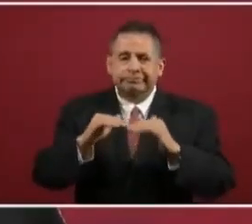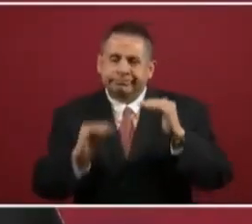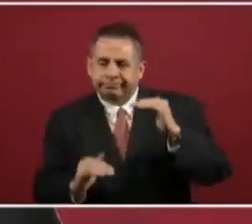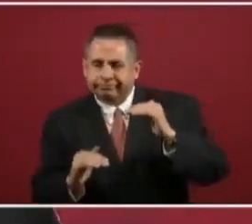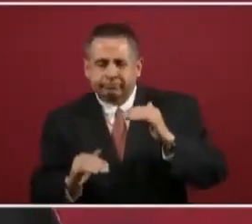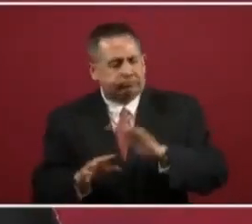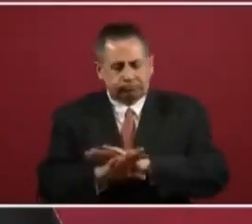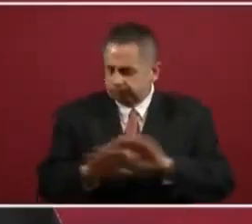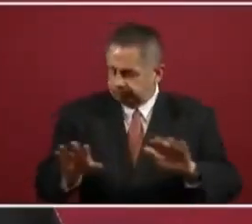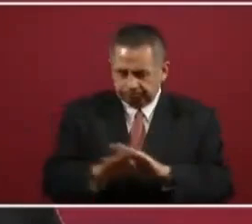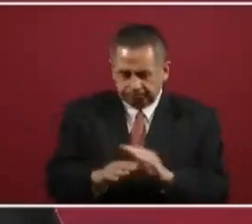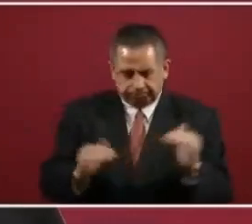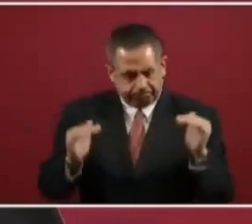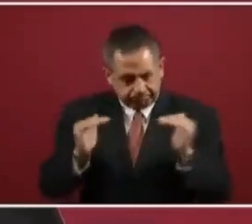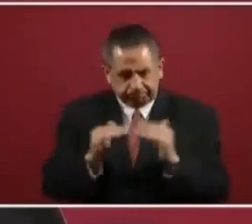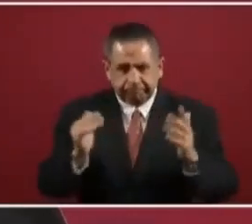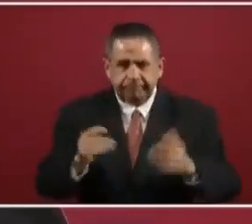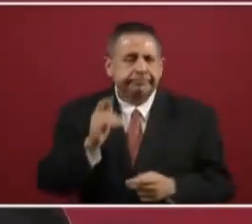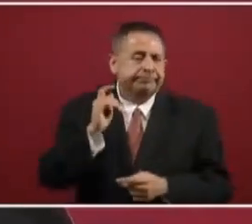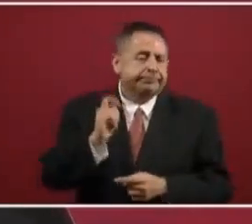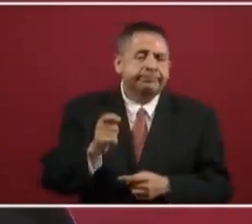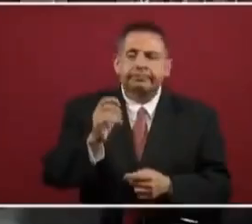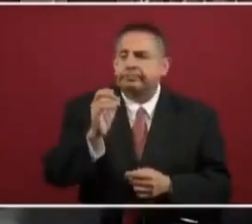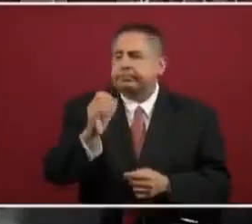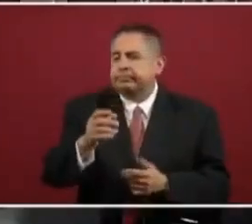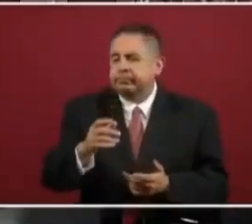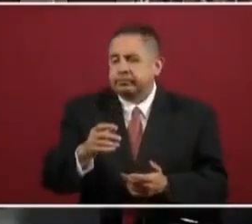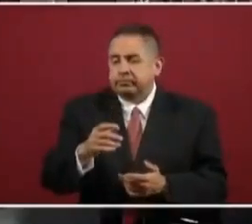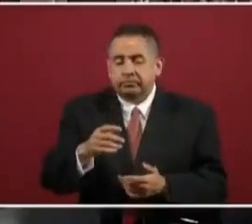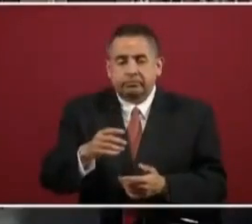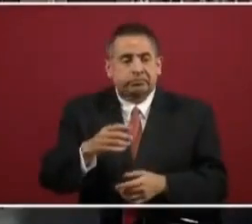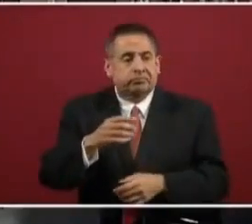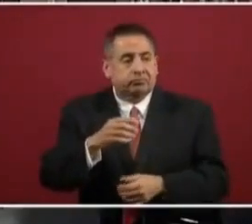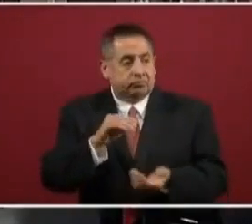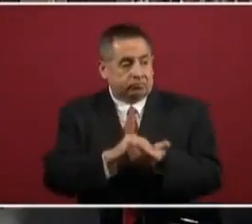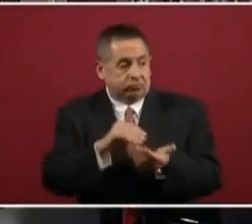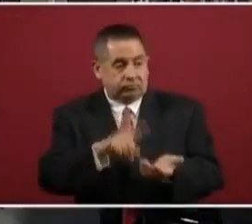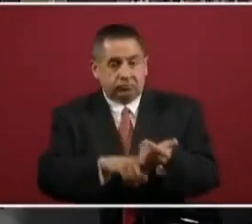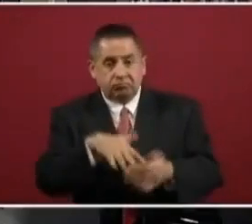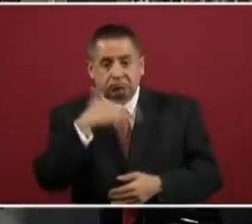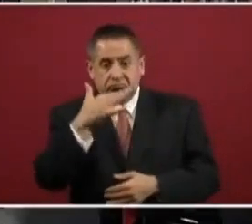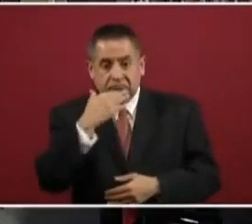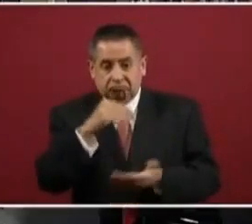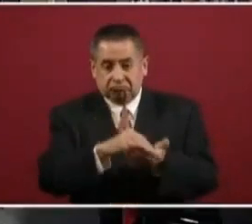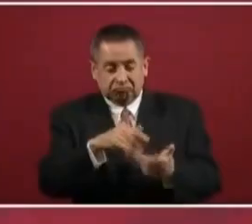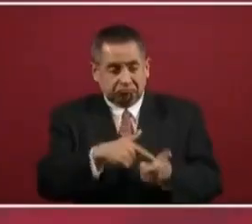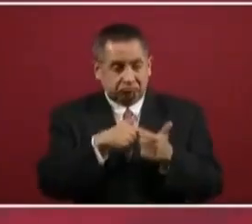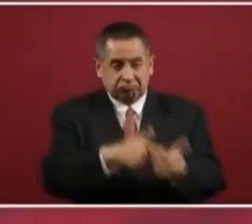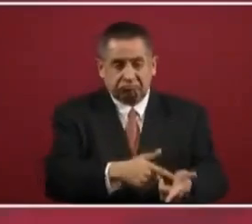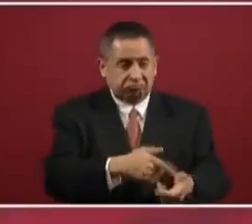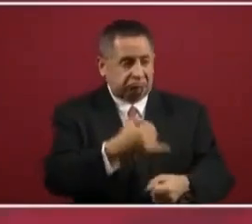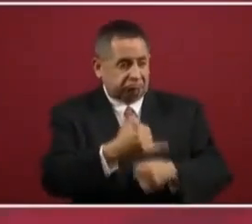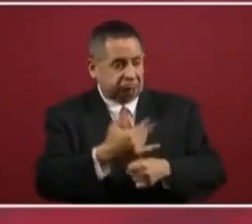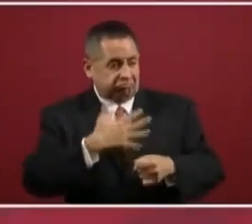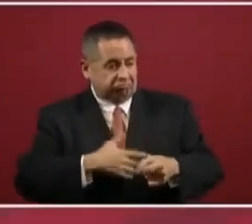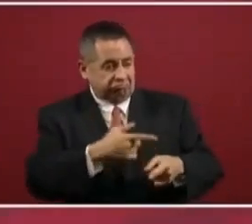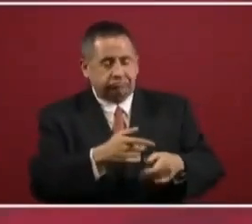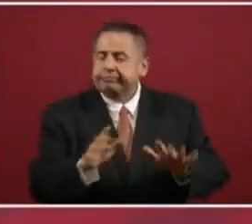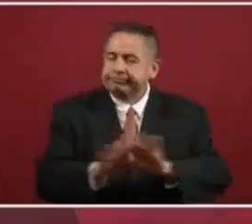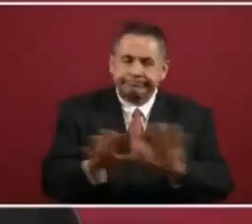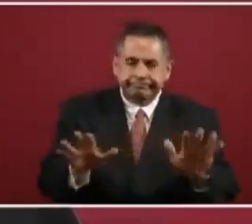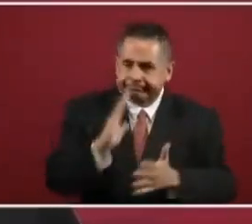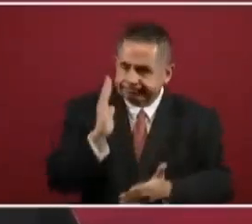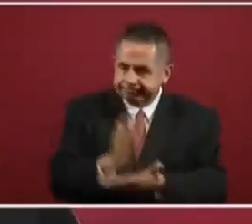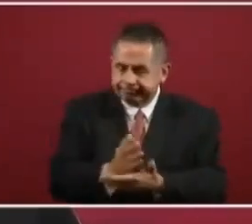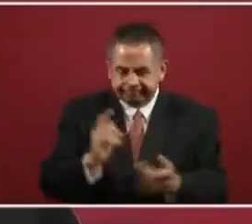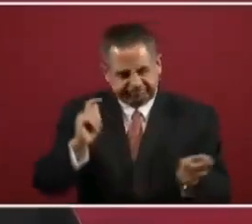en México o para que siga imperando la corrupción o las injusticias no